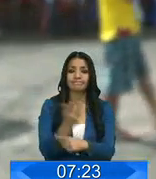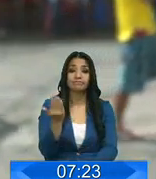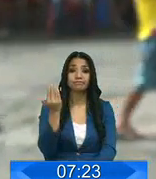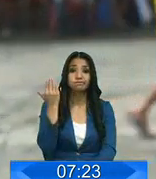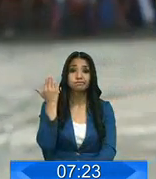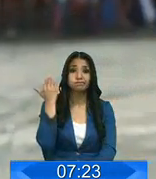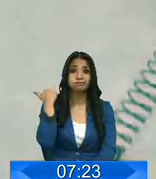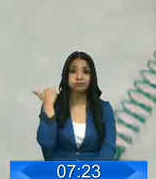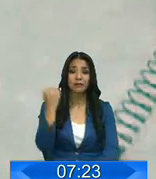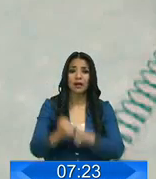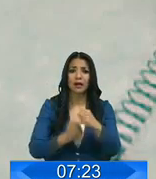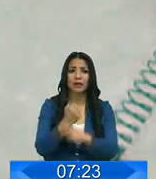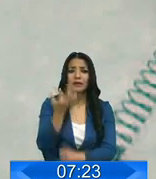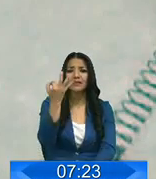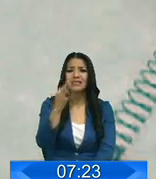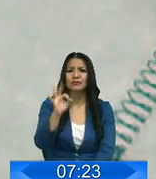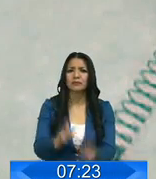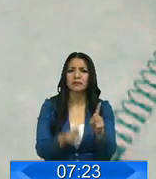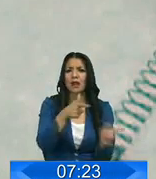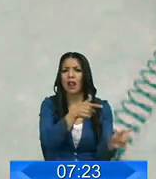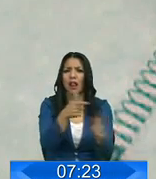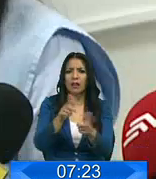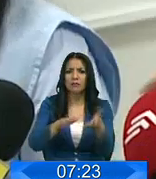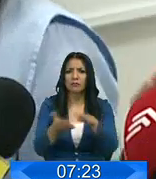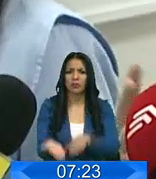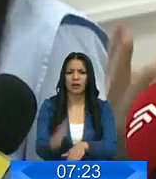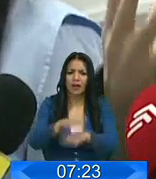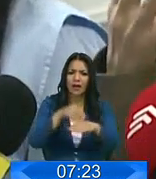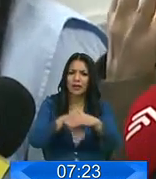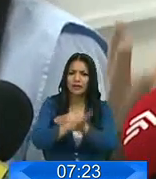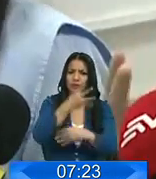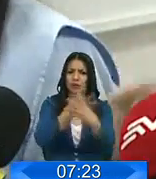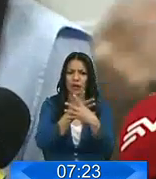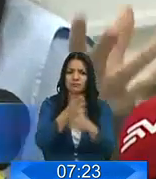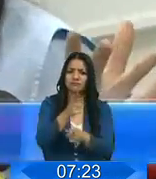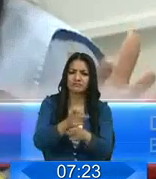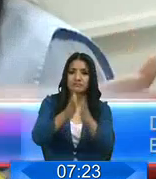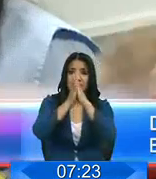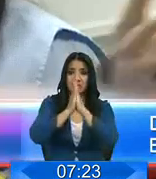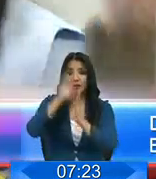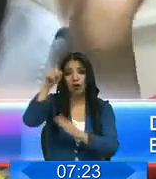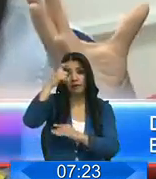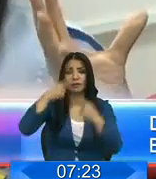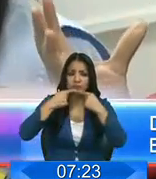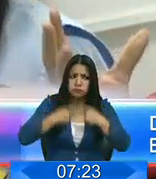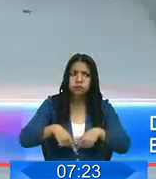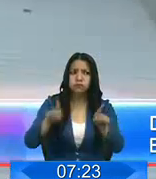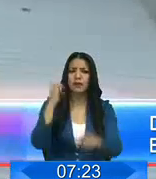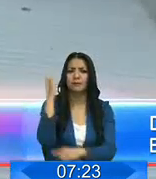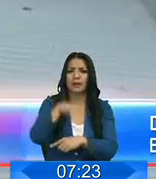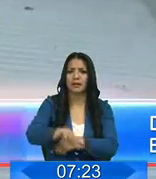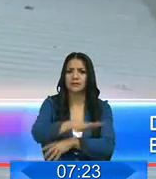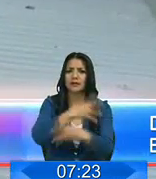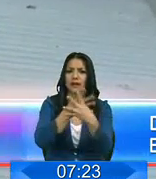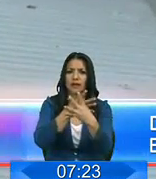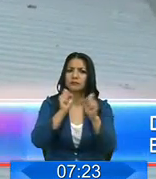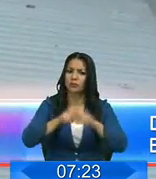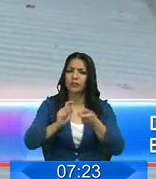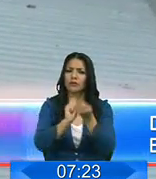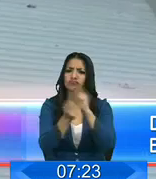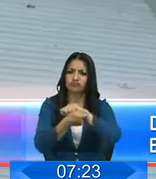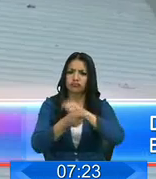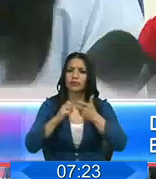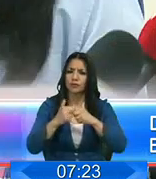durante el último año 19 asesinatos. Por todo esto piden que el gobierno declare la emergencia penitenciaria para poder corregir estos